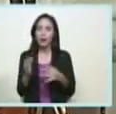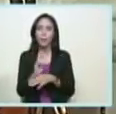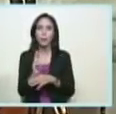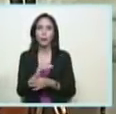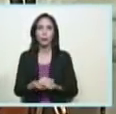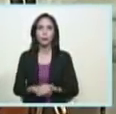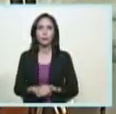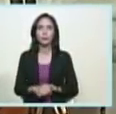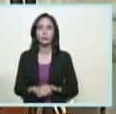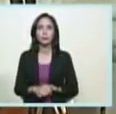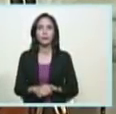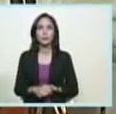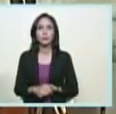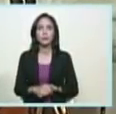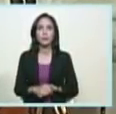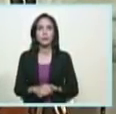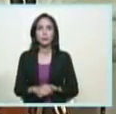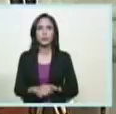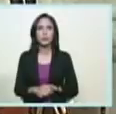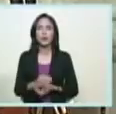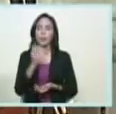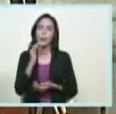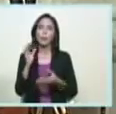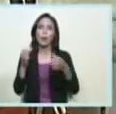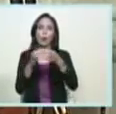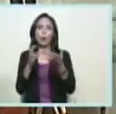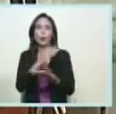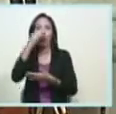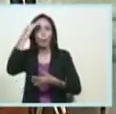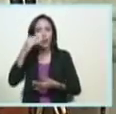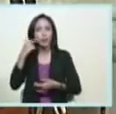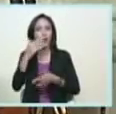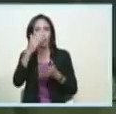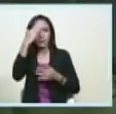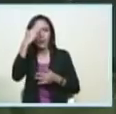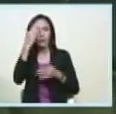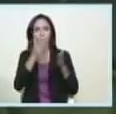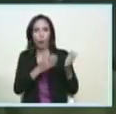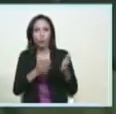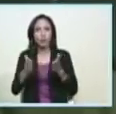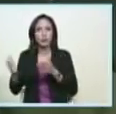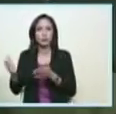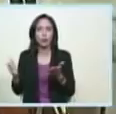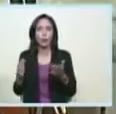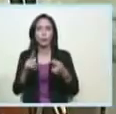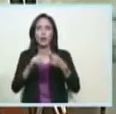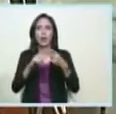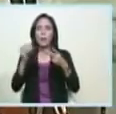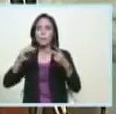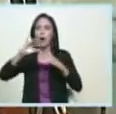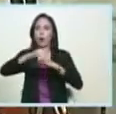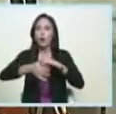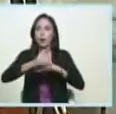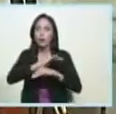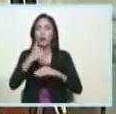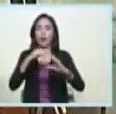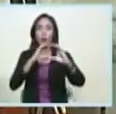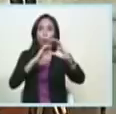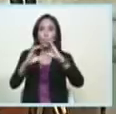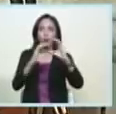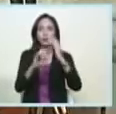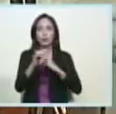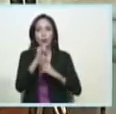compañeros de la fuerza armada que tienen la logística la organización compañero jorge rodríguez a través de los medios de